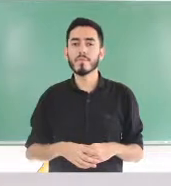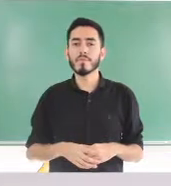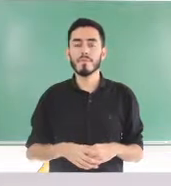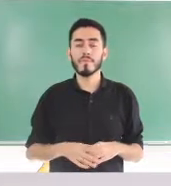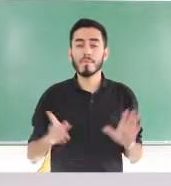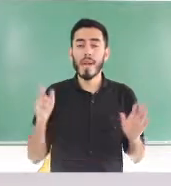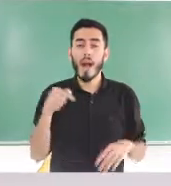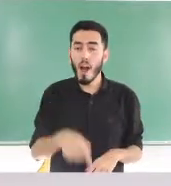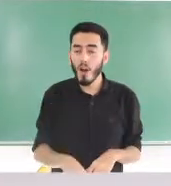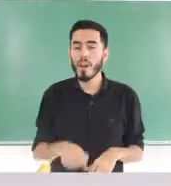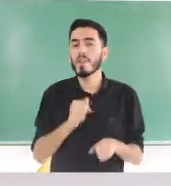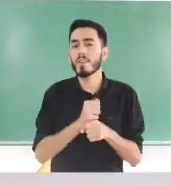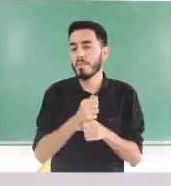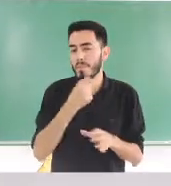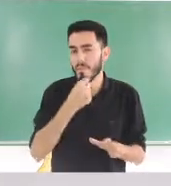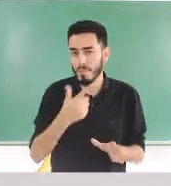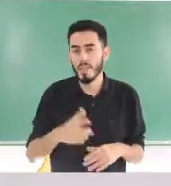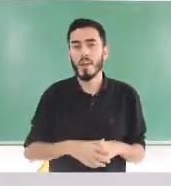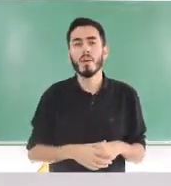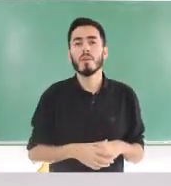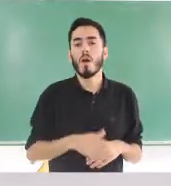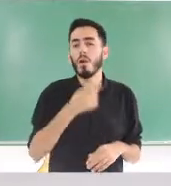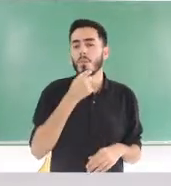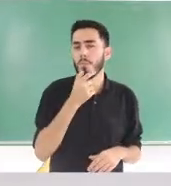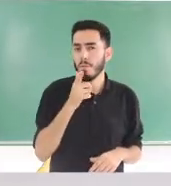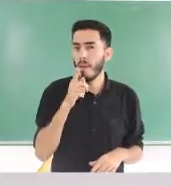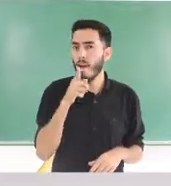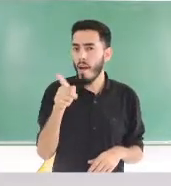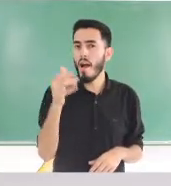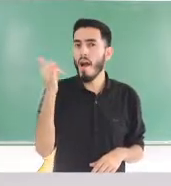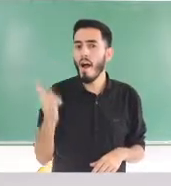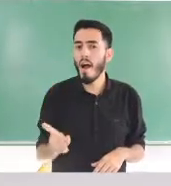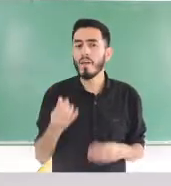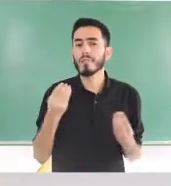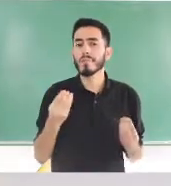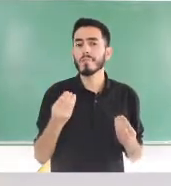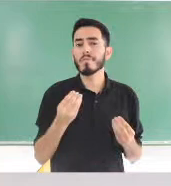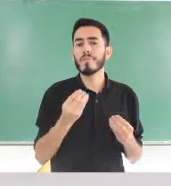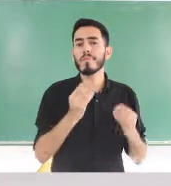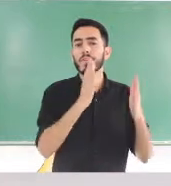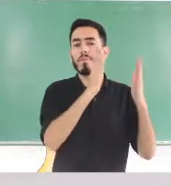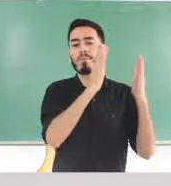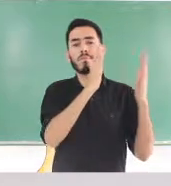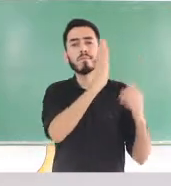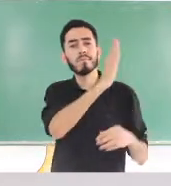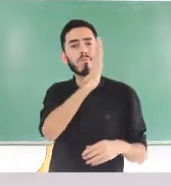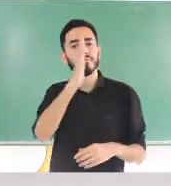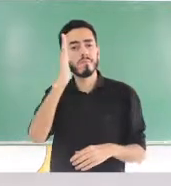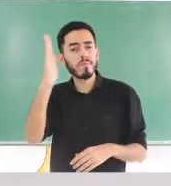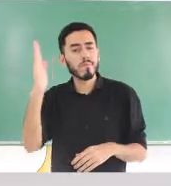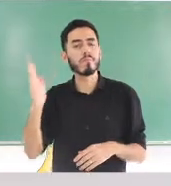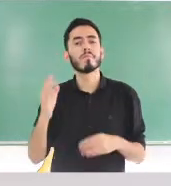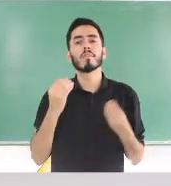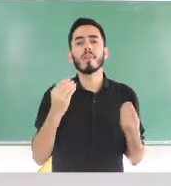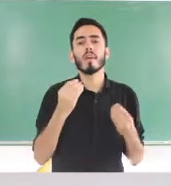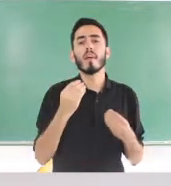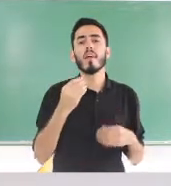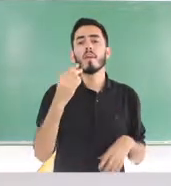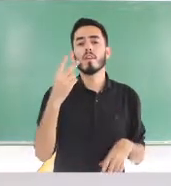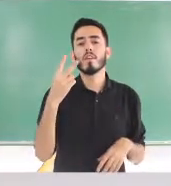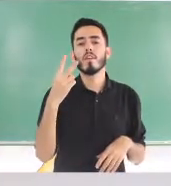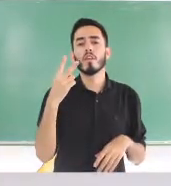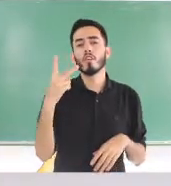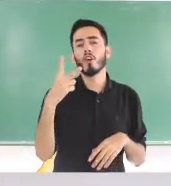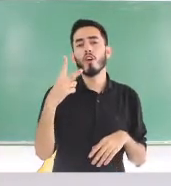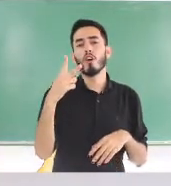Veamos ahora algunos ejemplos, ¿sí? Por ejemplo, acá tenemos varios segmentos determinados por rectas paralelas